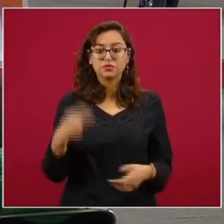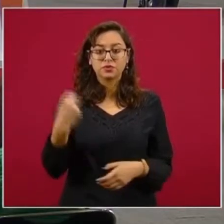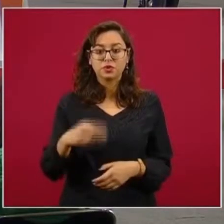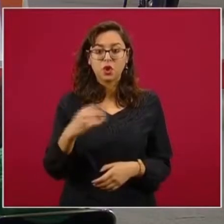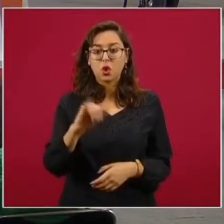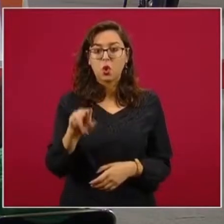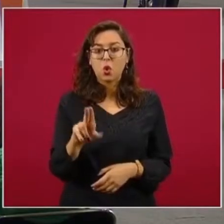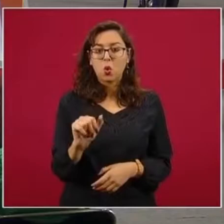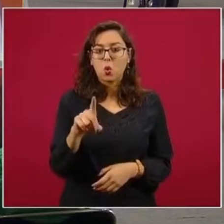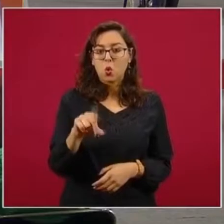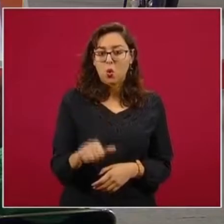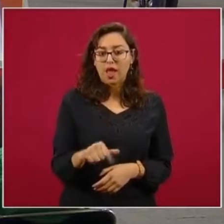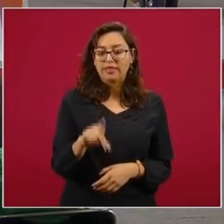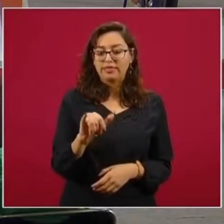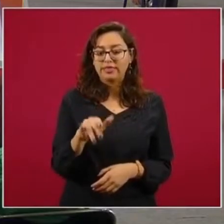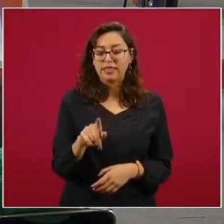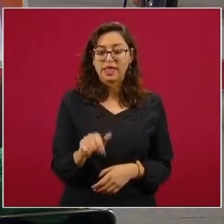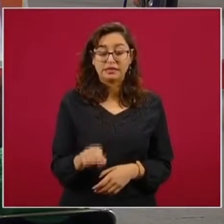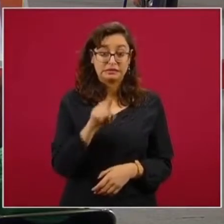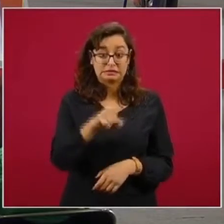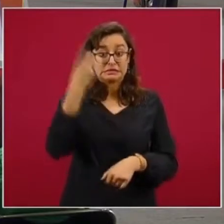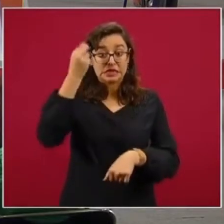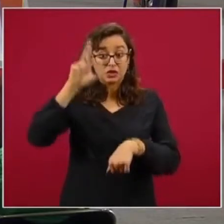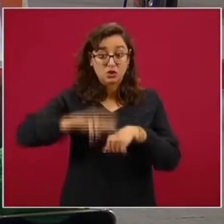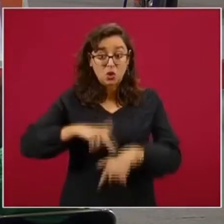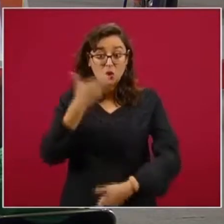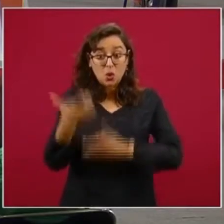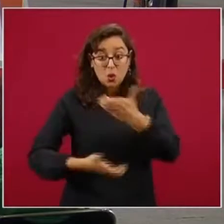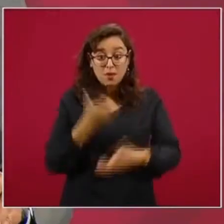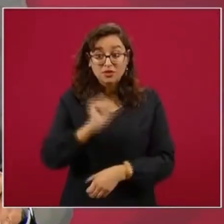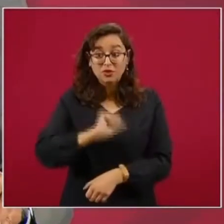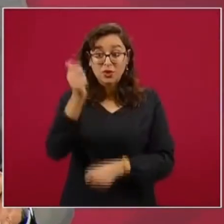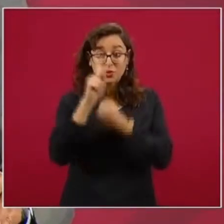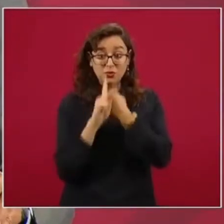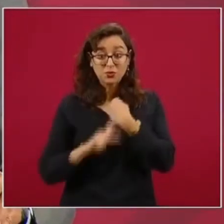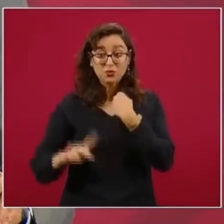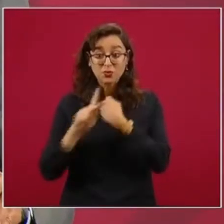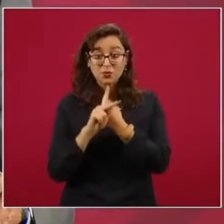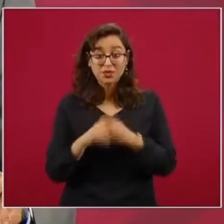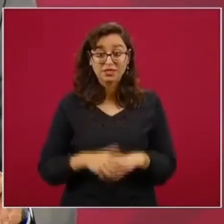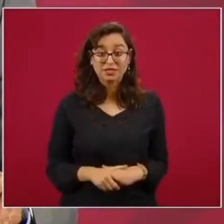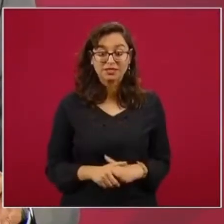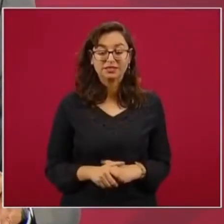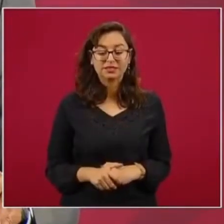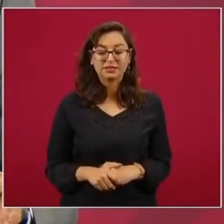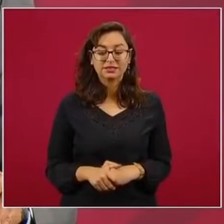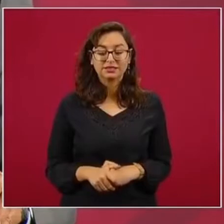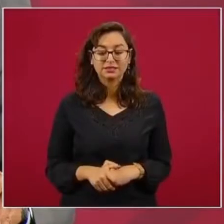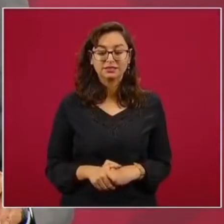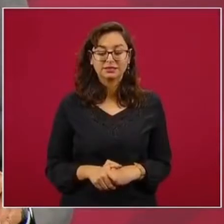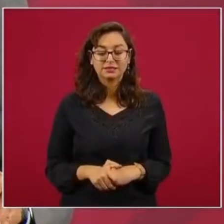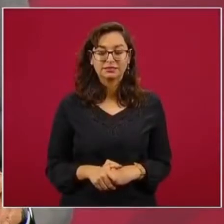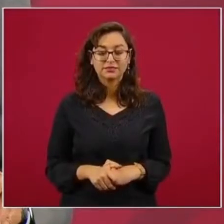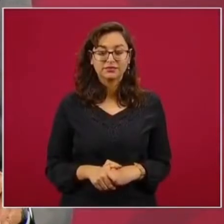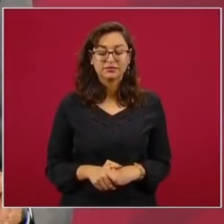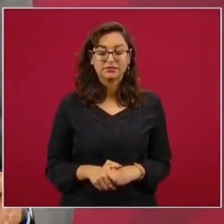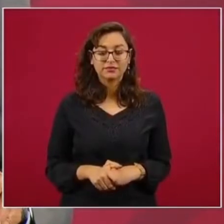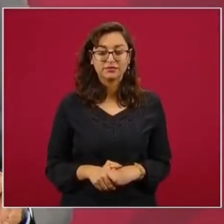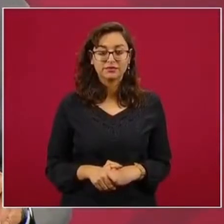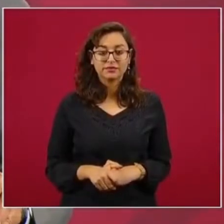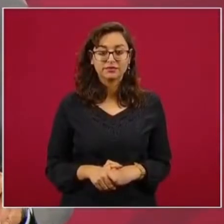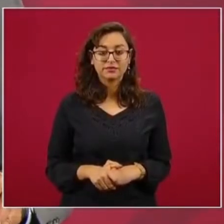menor, es director de Comercio Exterior. Sí, sí. Ya, solo